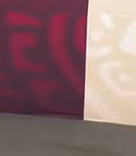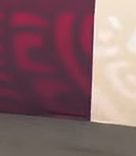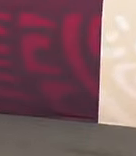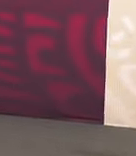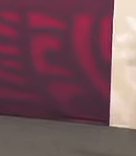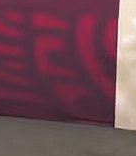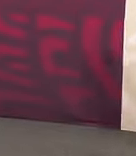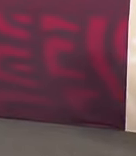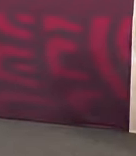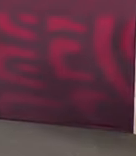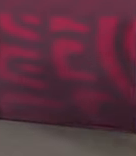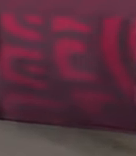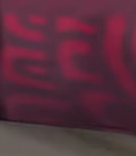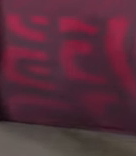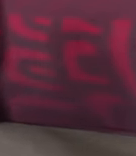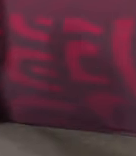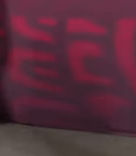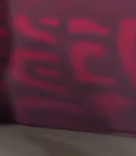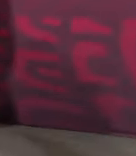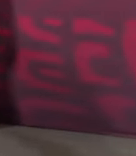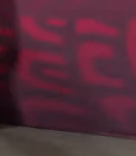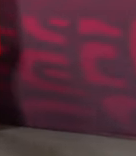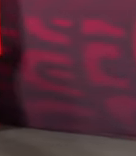¿Cómo anda el frío?